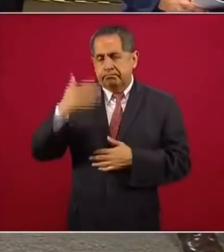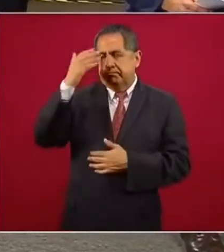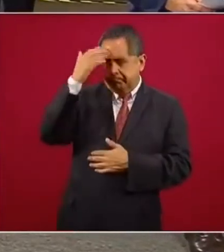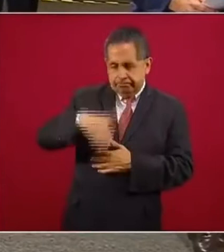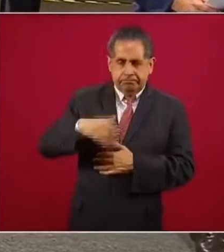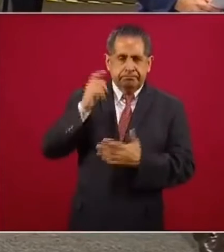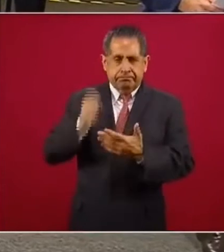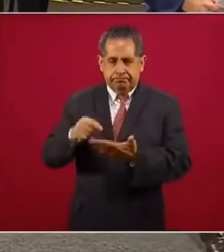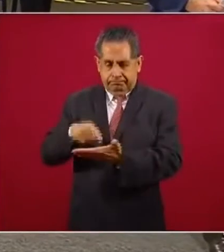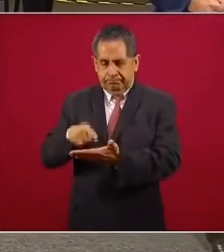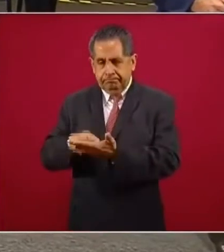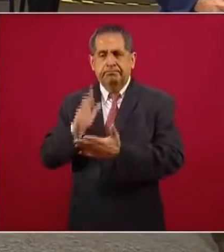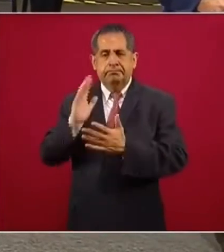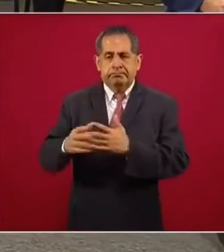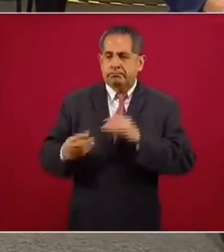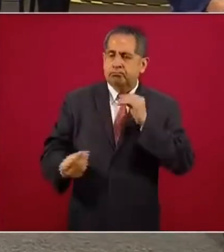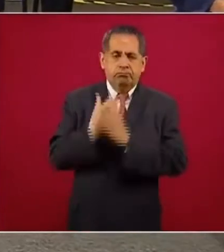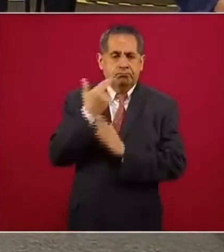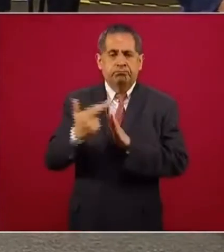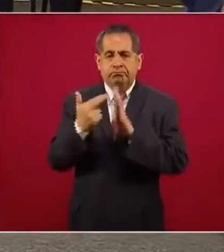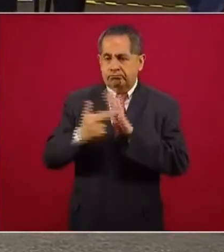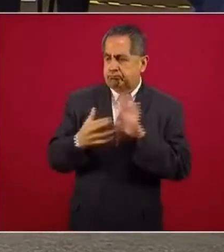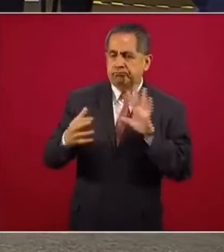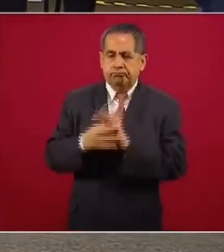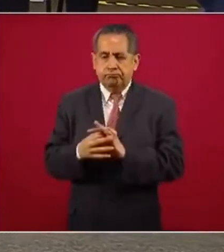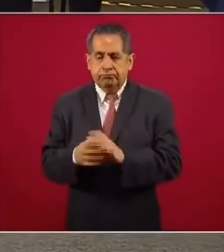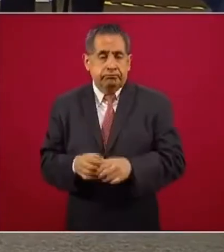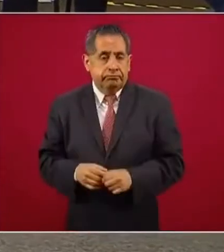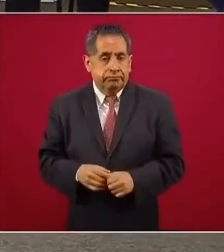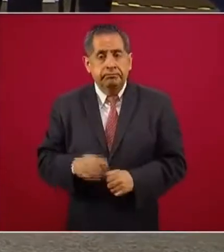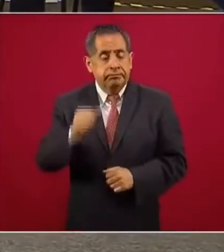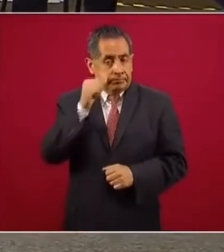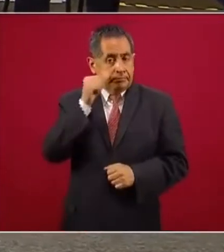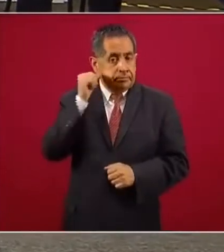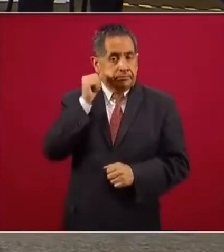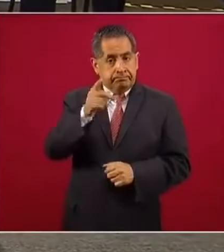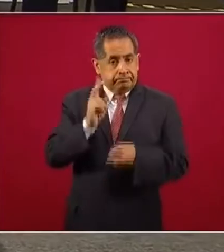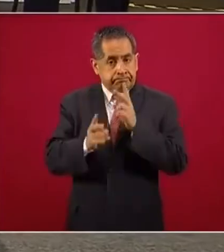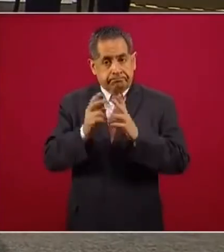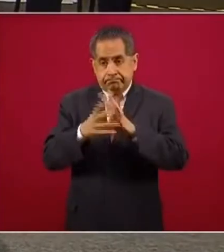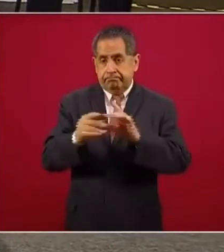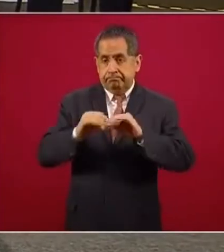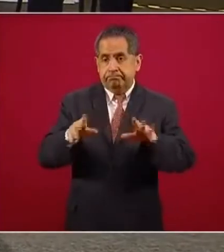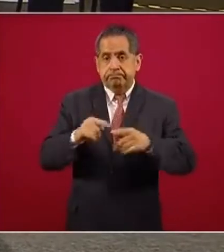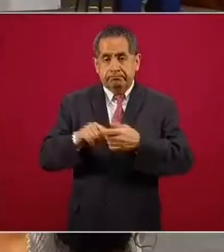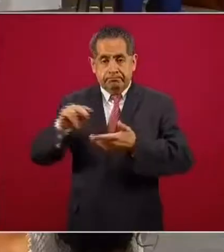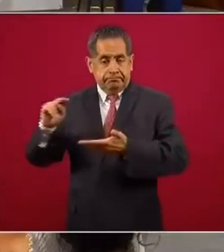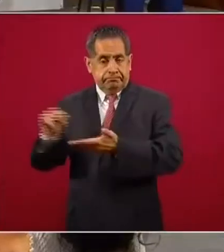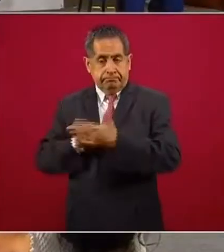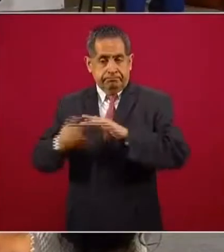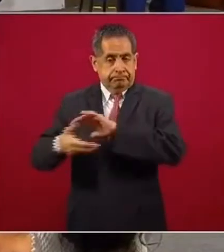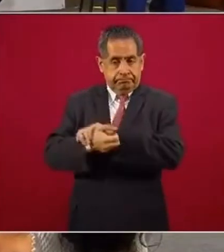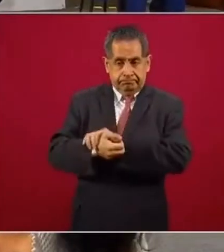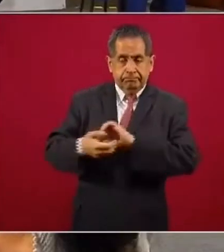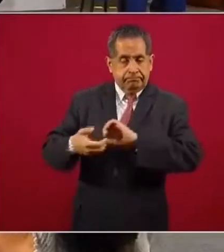que se establece este mecanismo. Ayer hablé de que esto va acompañado de la